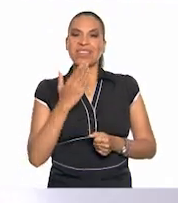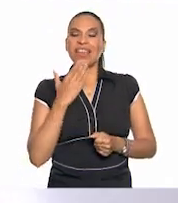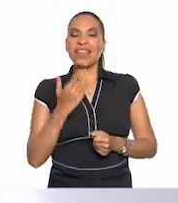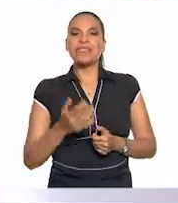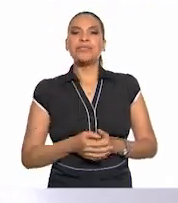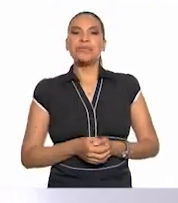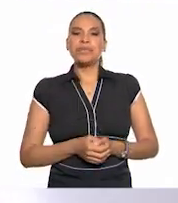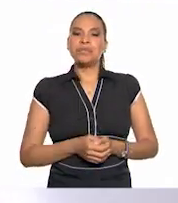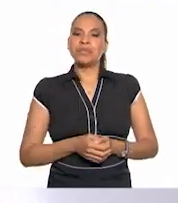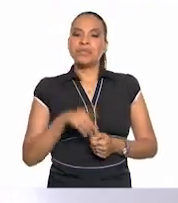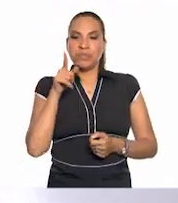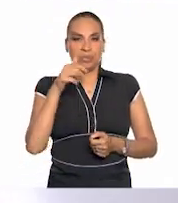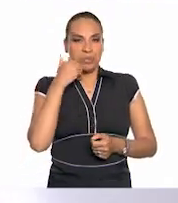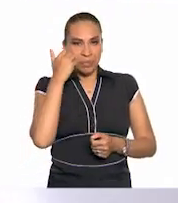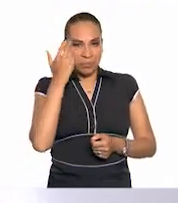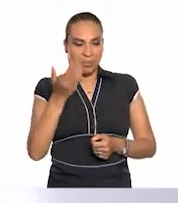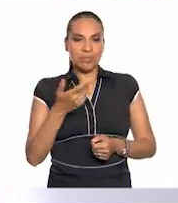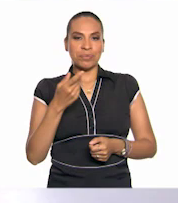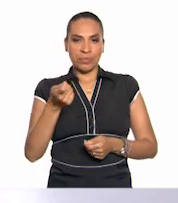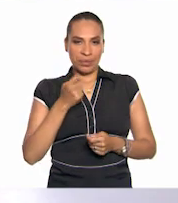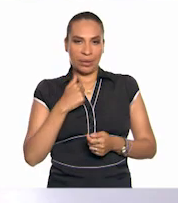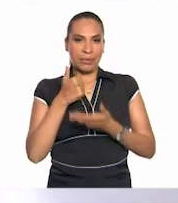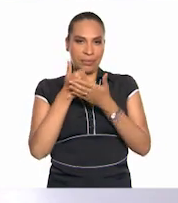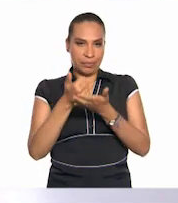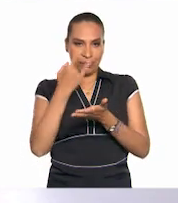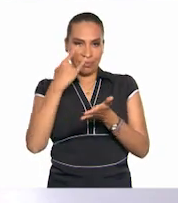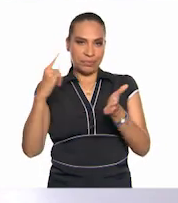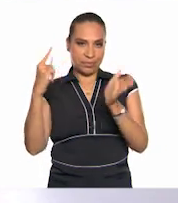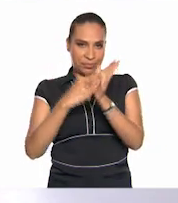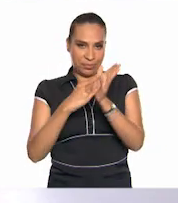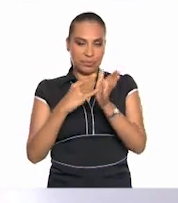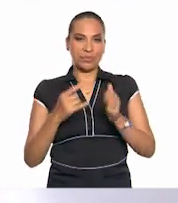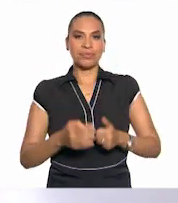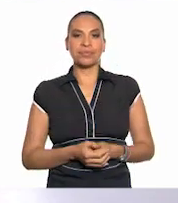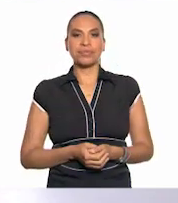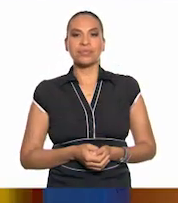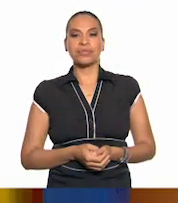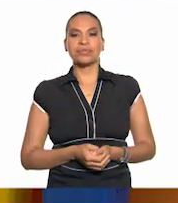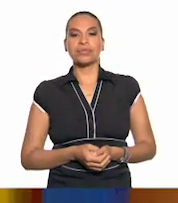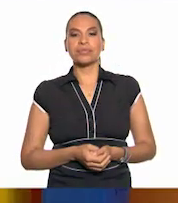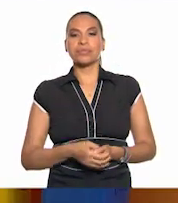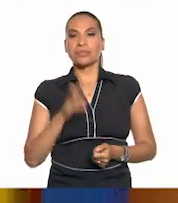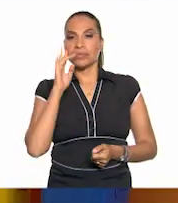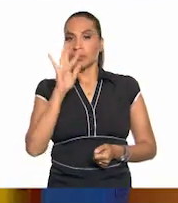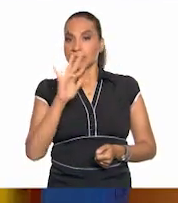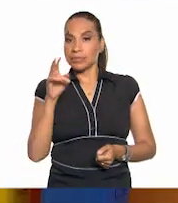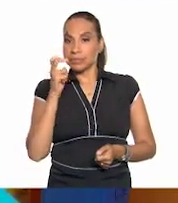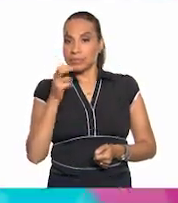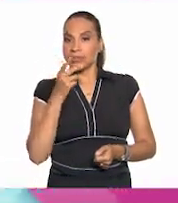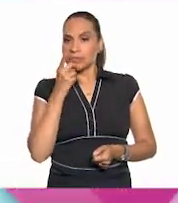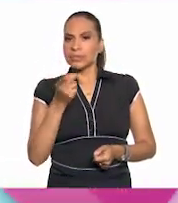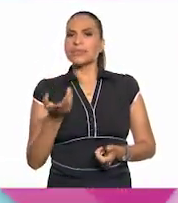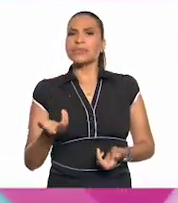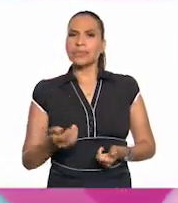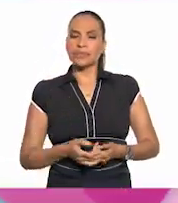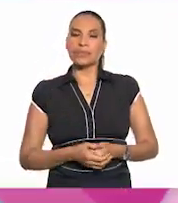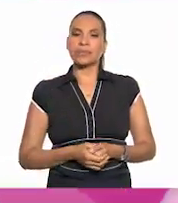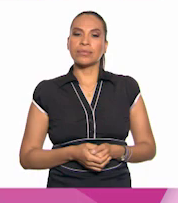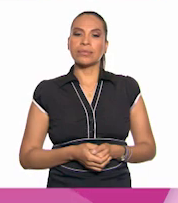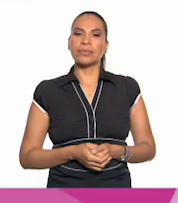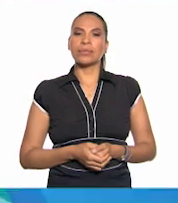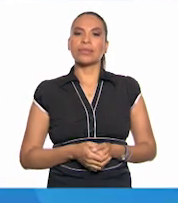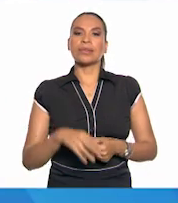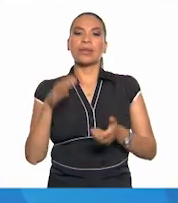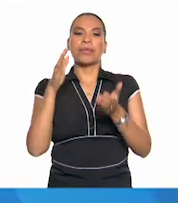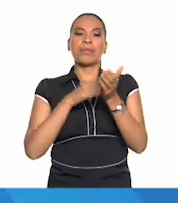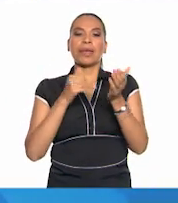bien. A ver, si quieres, dámela y te ayudo a pegarla. Ajá. ¿Alcanzas a leer de allí lo dice, que dice? Se cubren